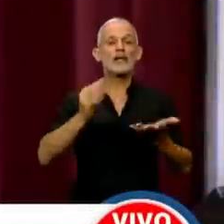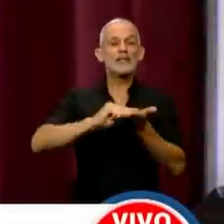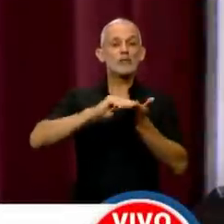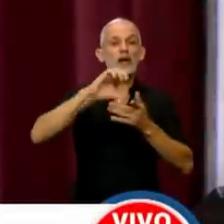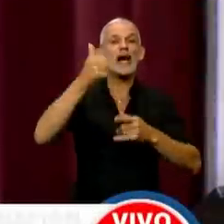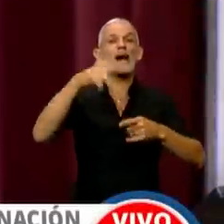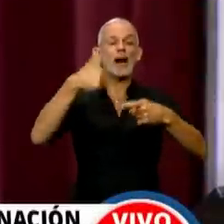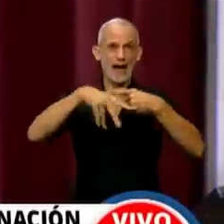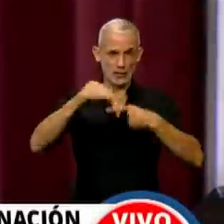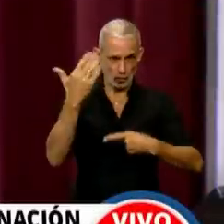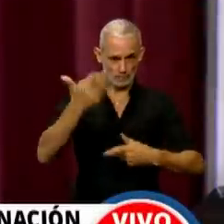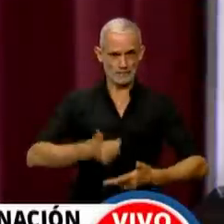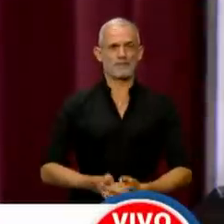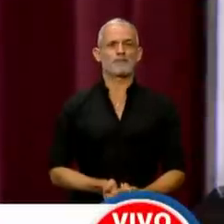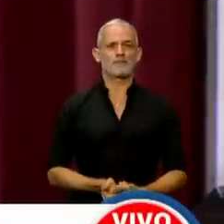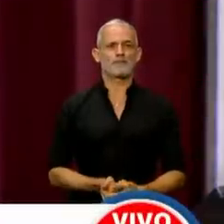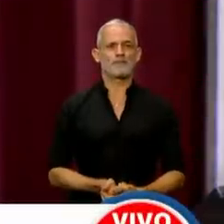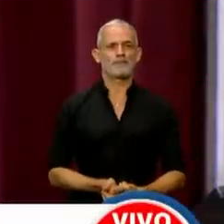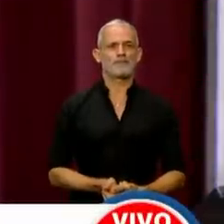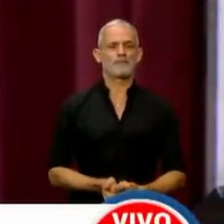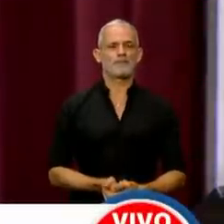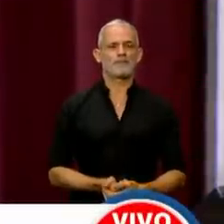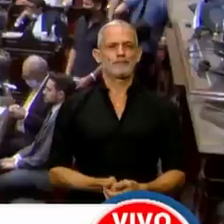Diputada Camaño, en el uso de la palabra.